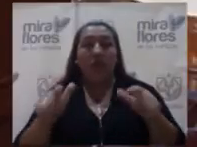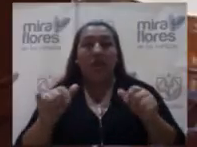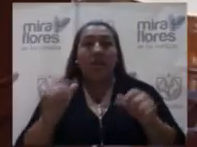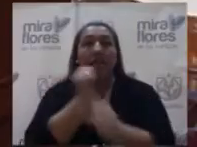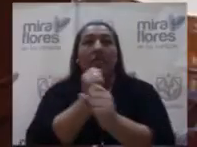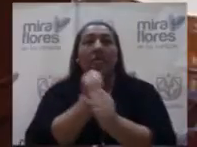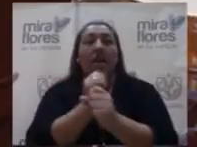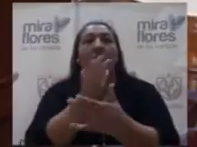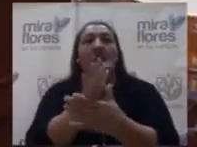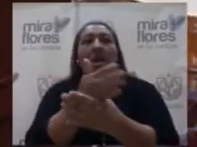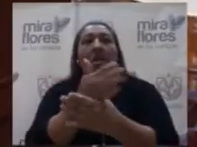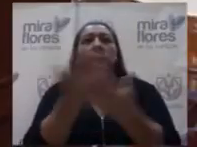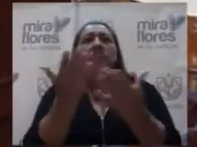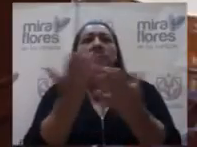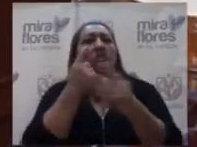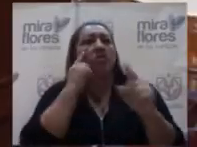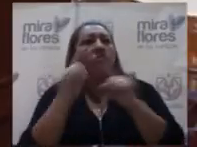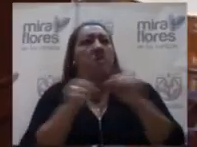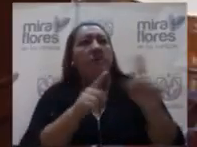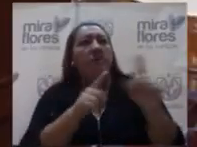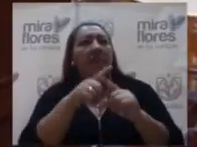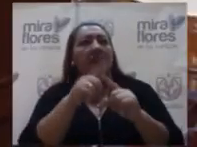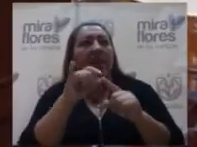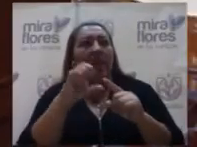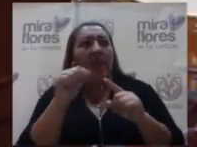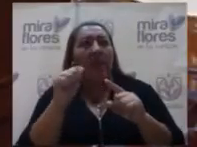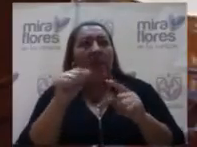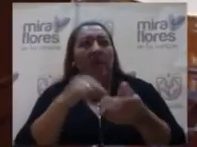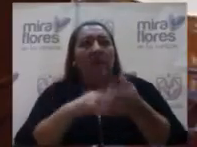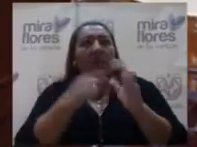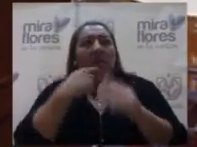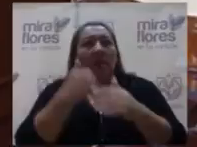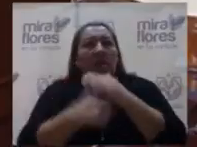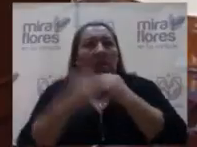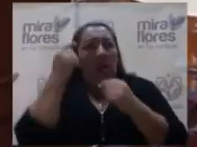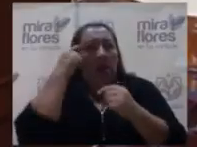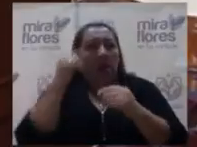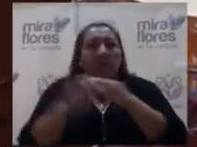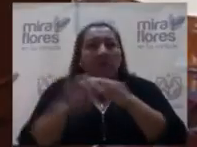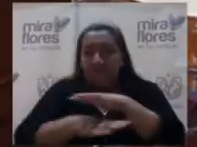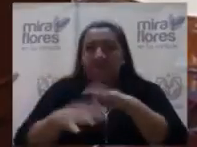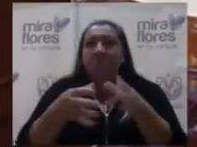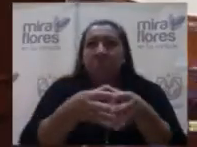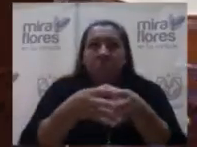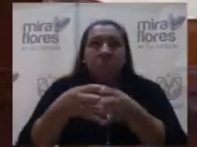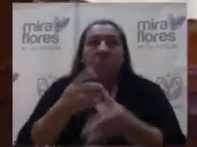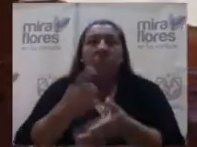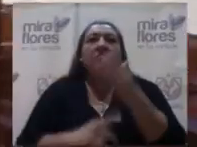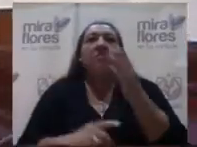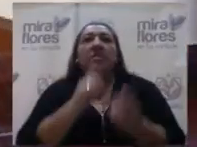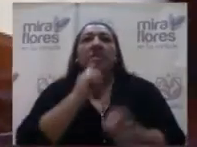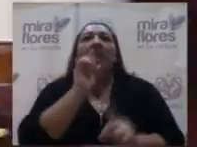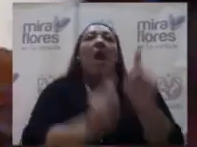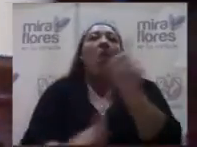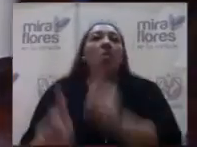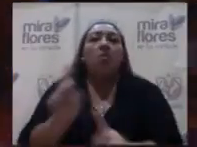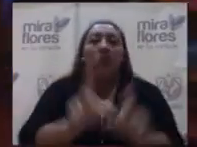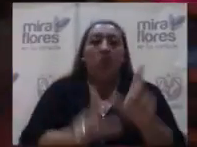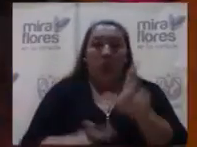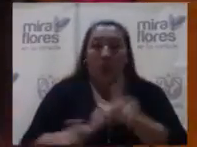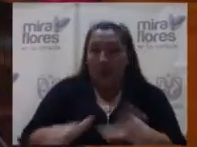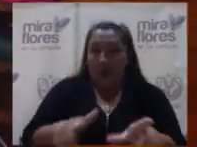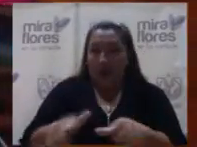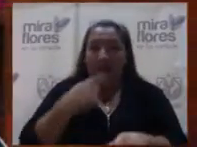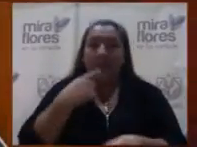acciones. Entre las inspecciones técnicas están las básicas ex post, que son aquellos locales